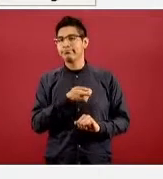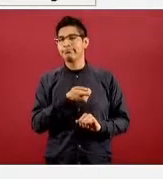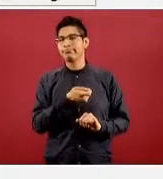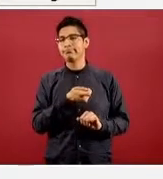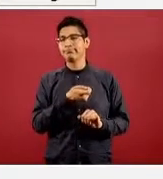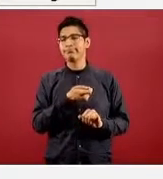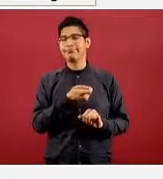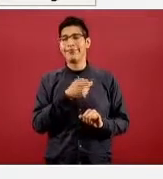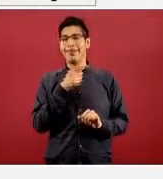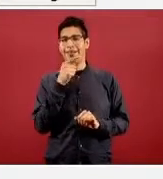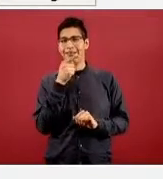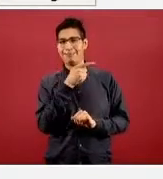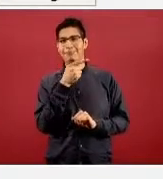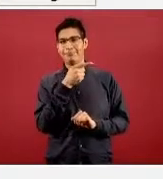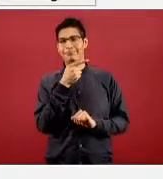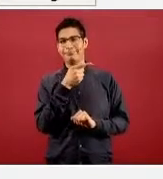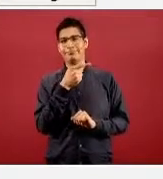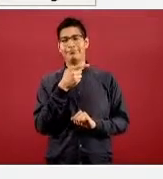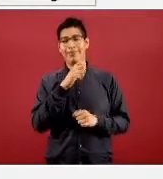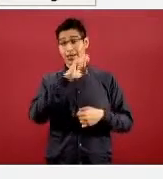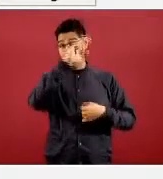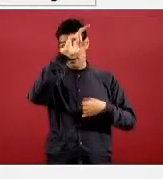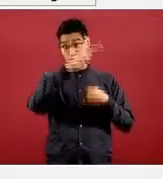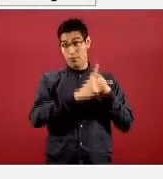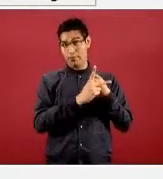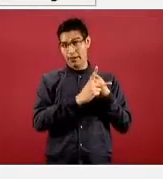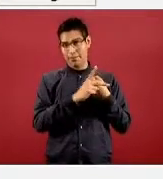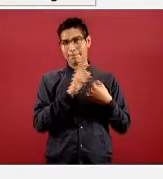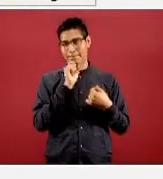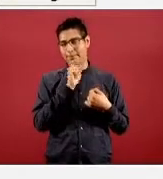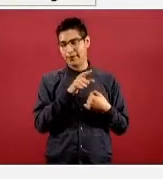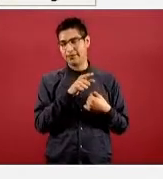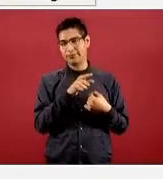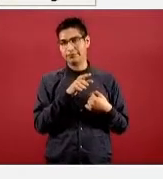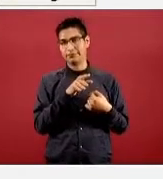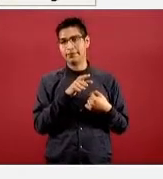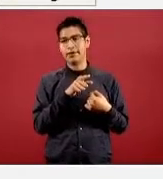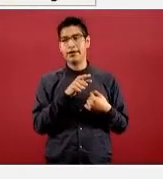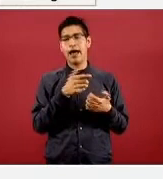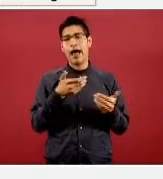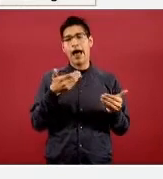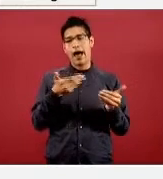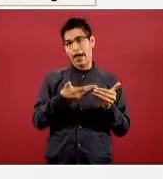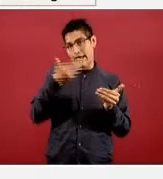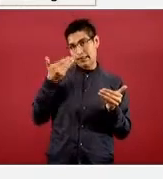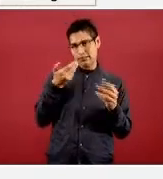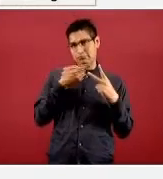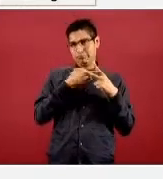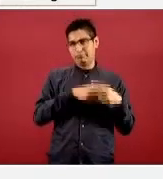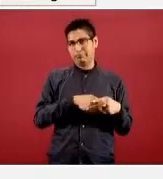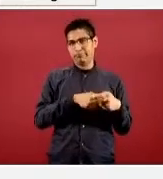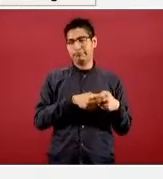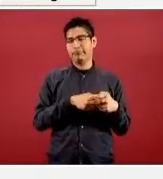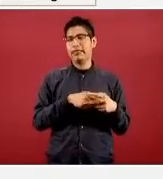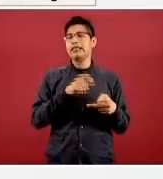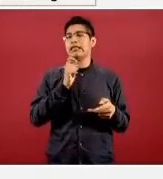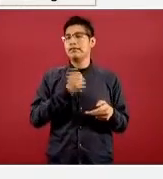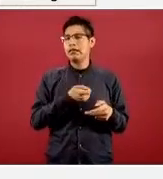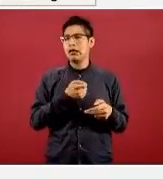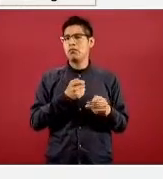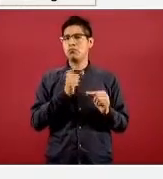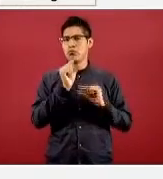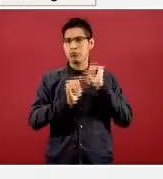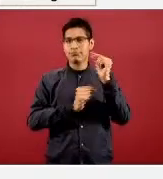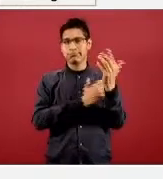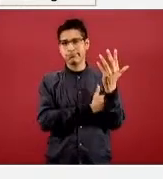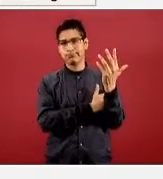Unión Europea o a la región de Europa, en este caso de la OMS, desde que inició con su actividad se ha mantenido creciendo,